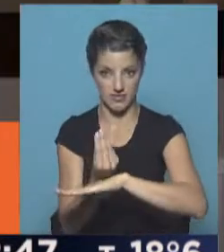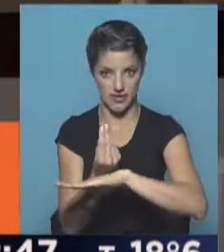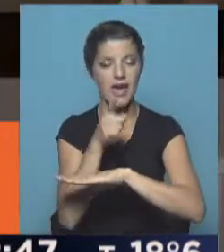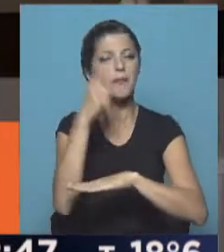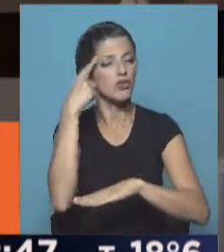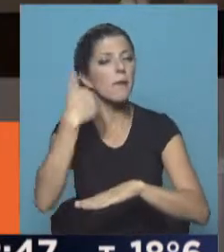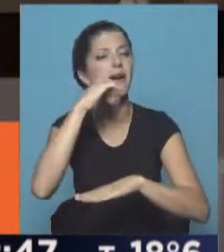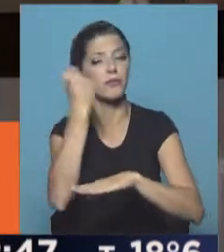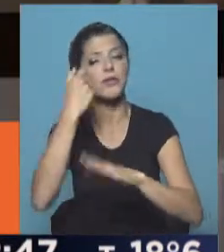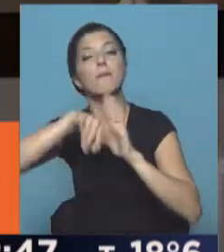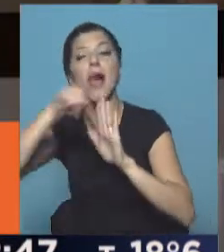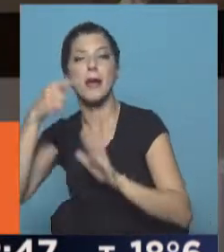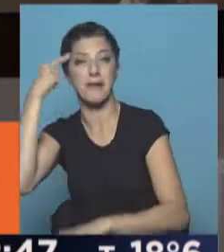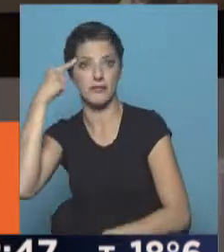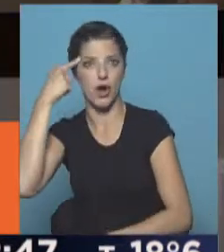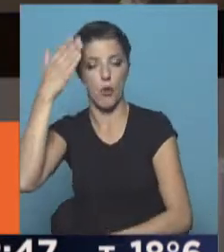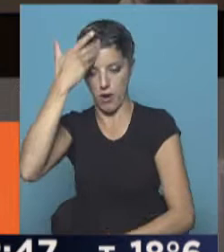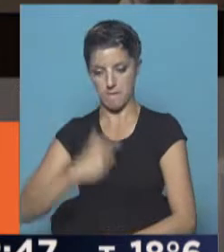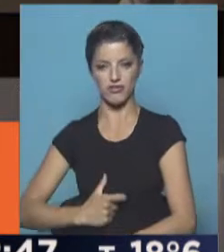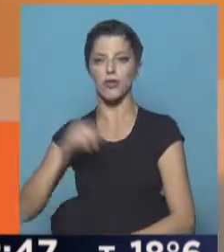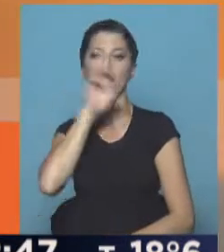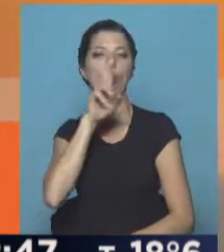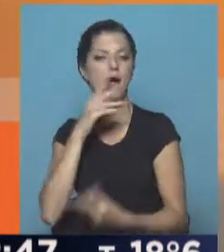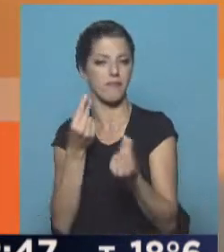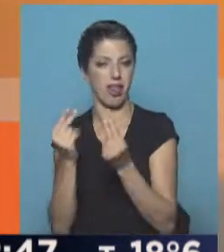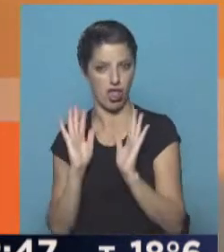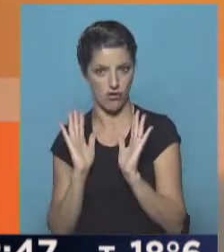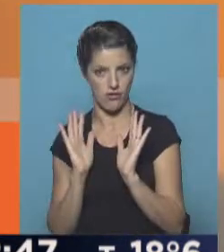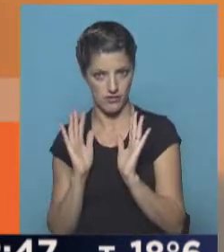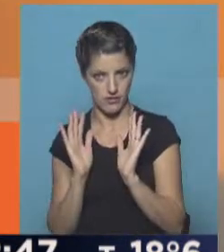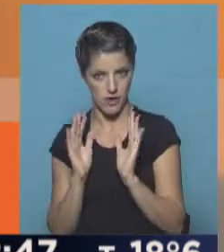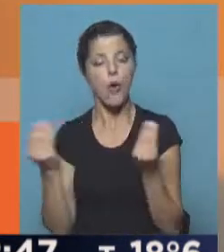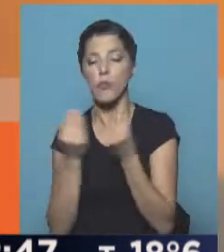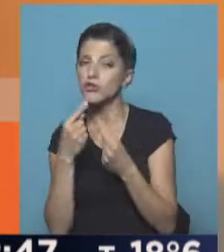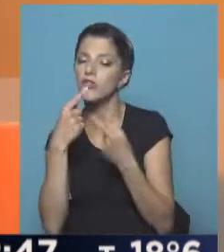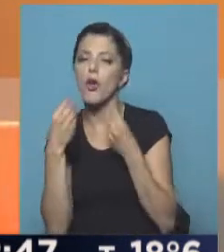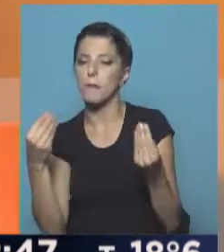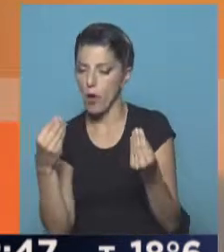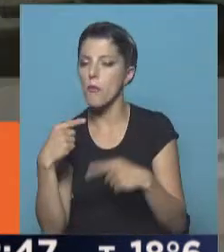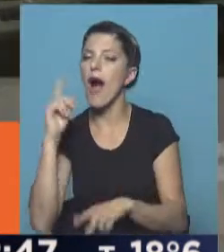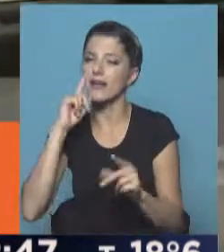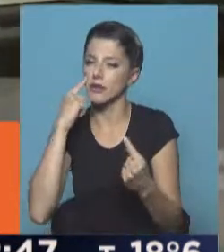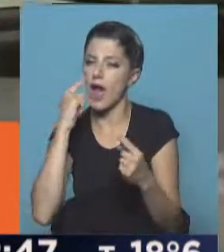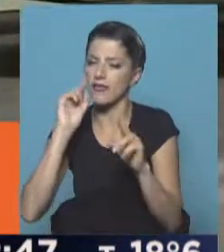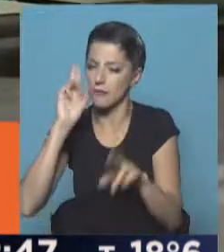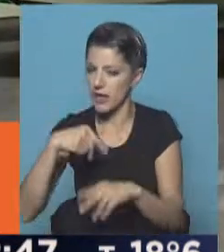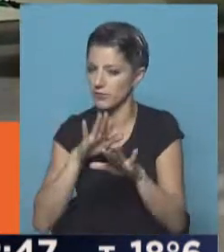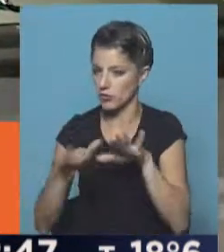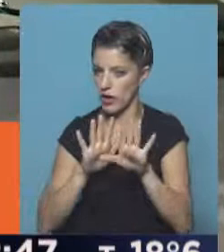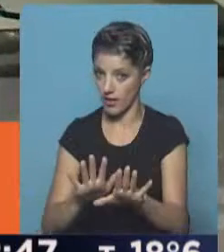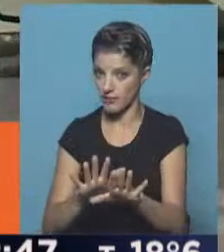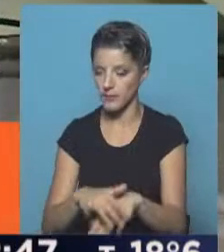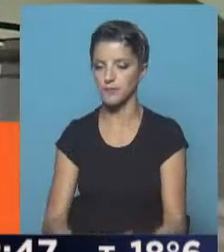que en todo caso muchas se lo exigían. Cada uno resuelve se lo siguen exigiendo, pero, digamos. Hay muchísimas